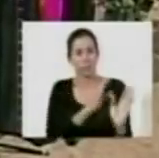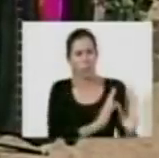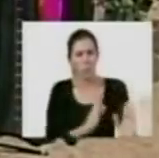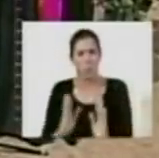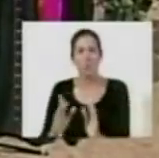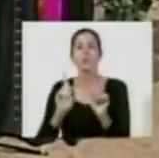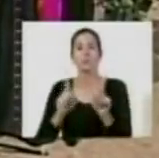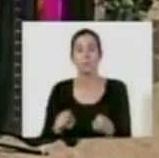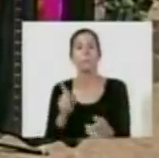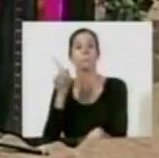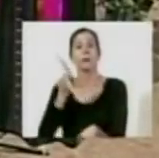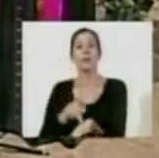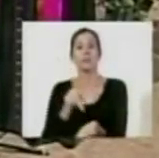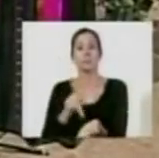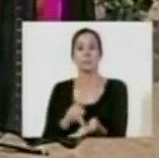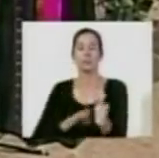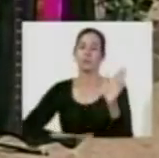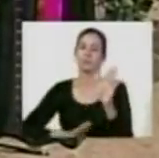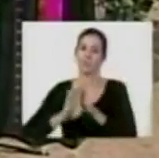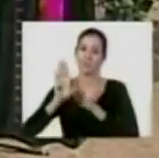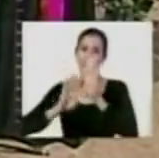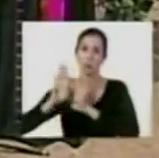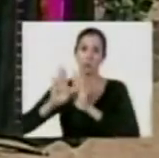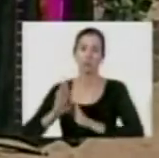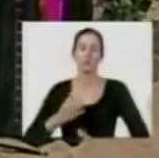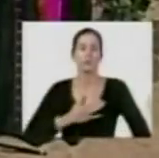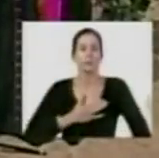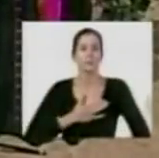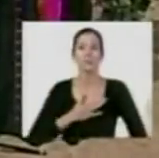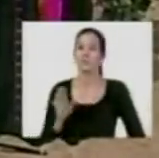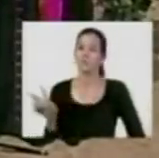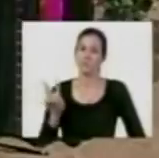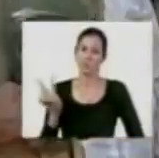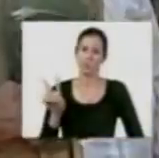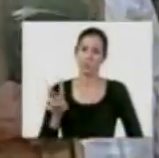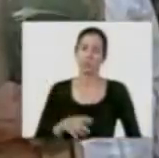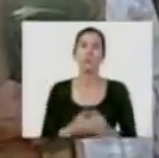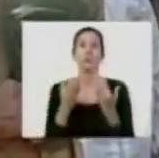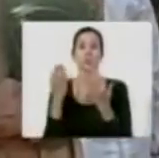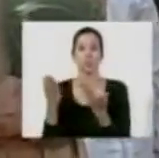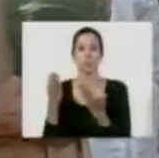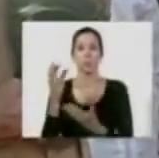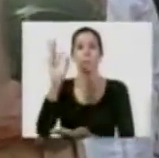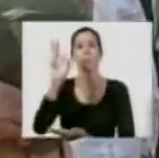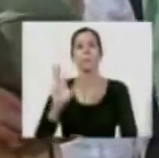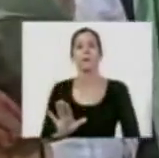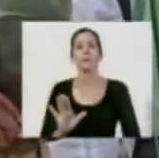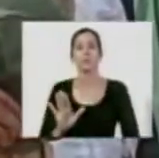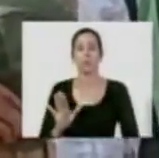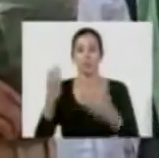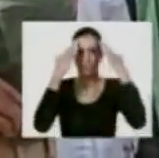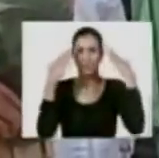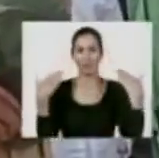nuestra participación en el desarrollo de nuestra amada Venezuela. Que seas tú, divina pastora, la alegría de nuestro trabajo